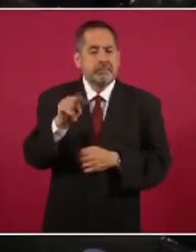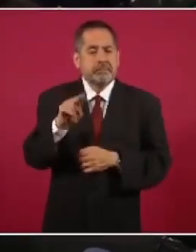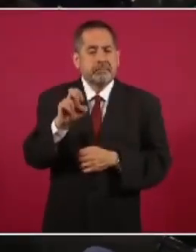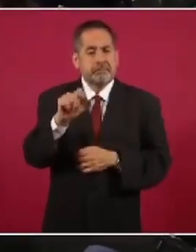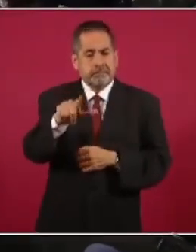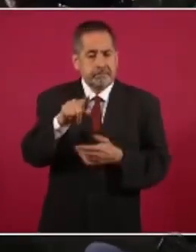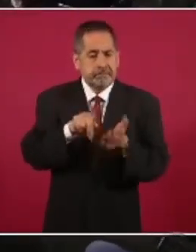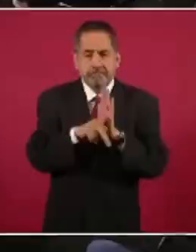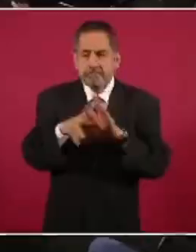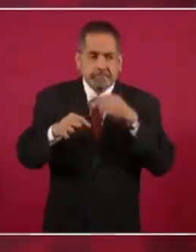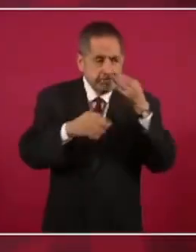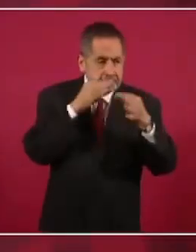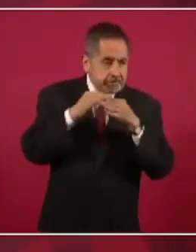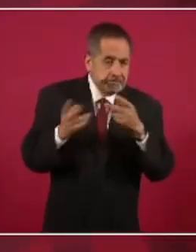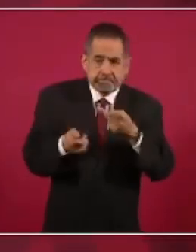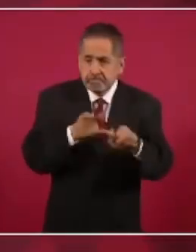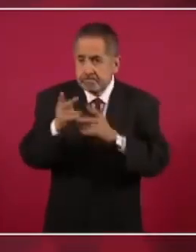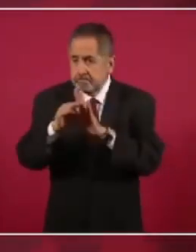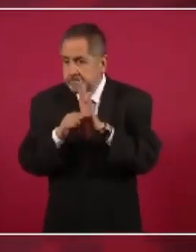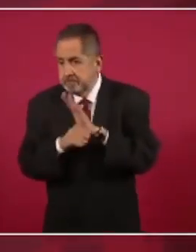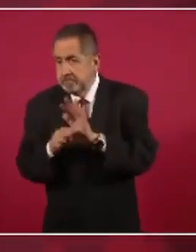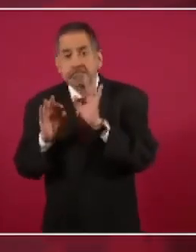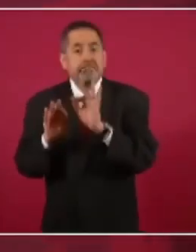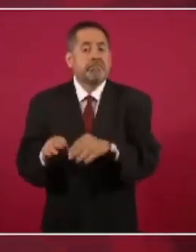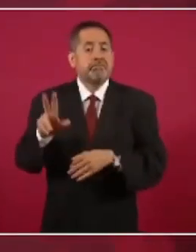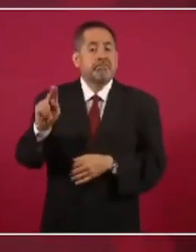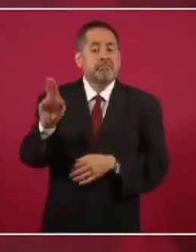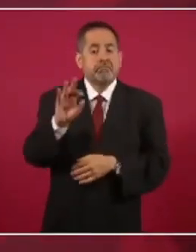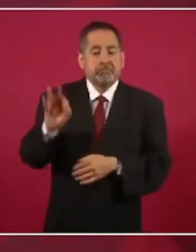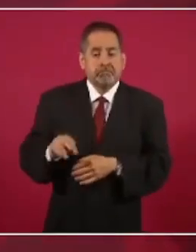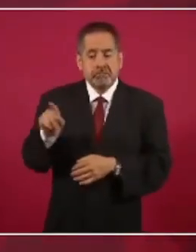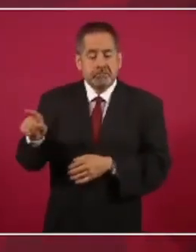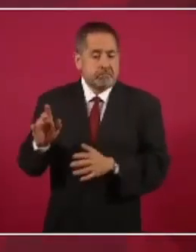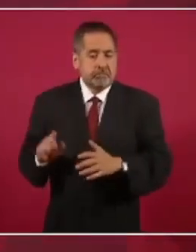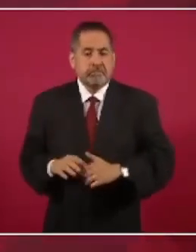Universal. Uh-huh. Y y así está.